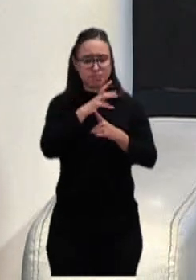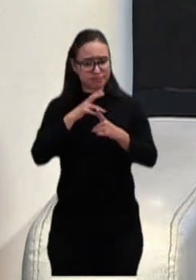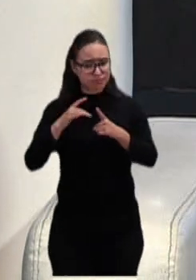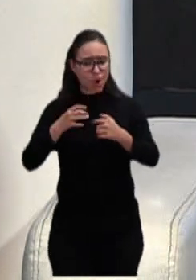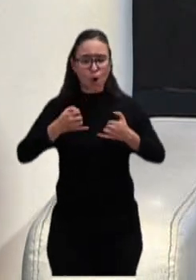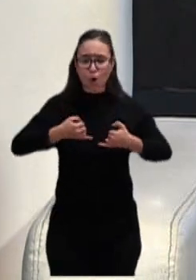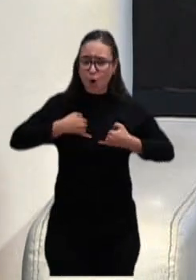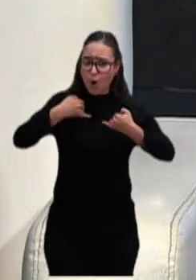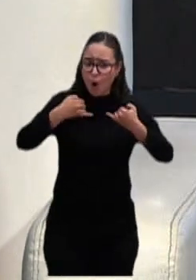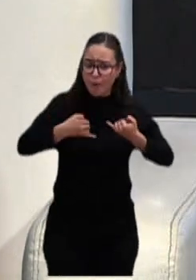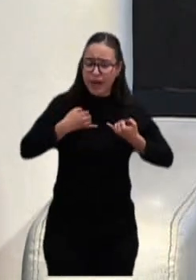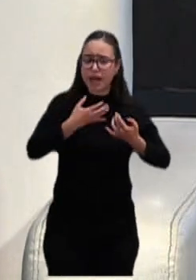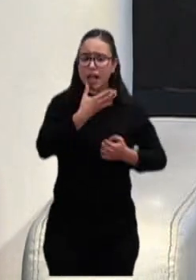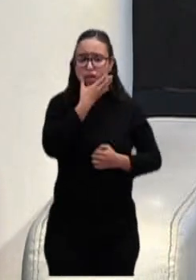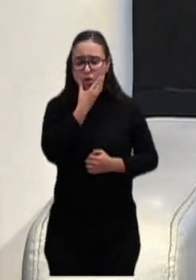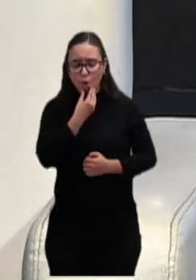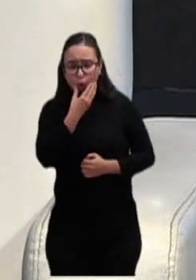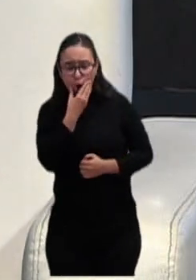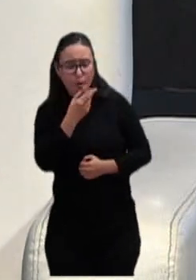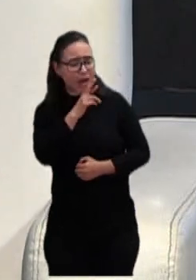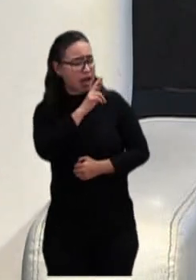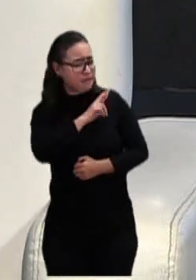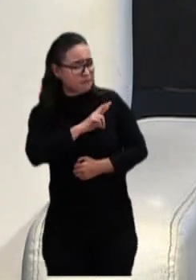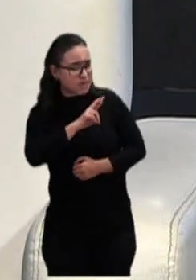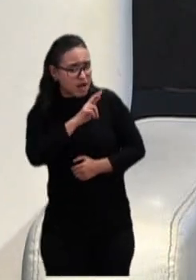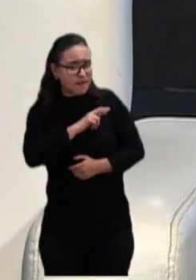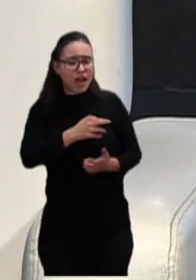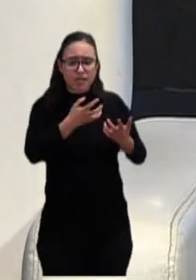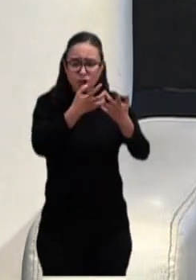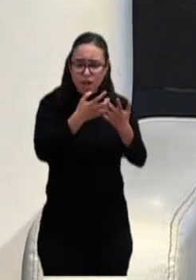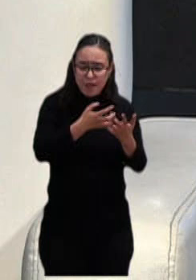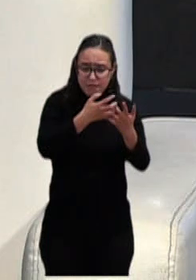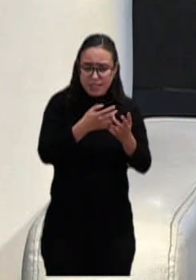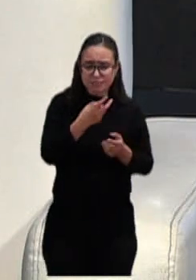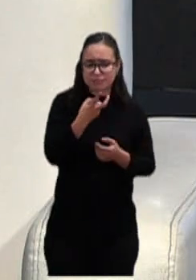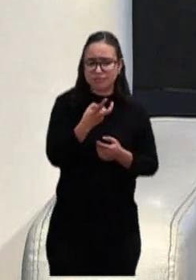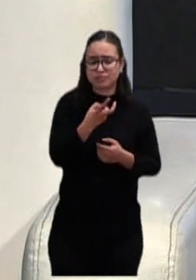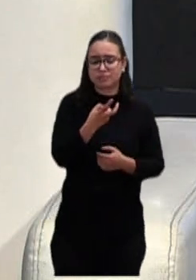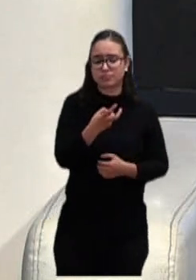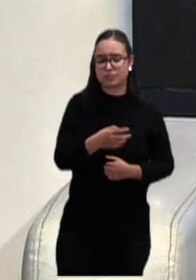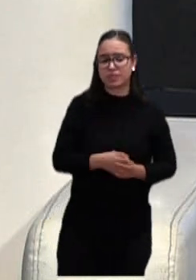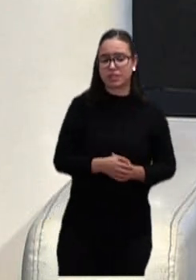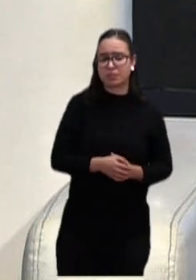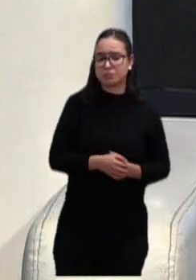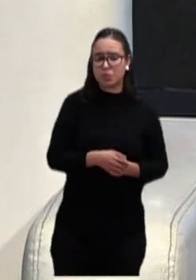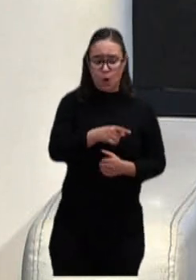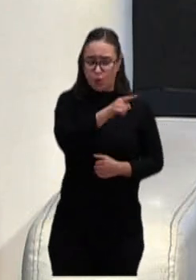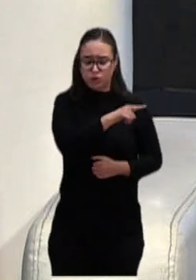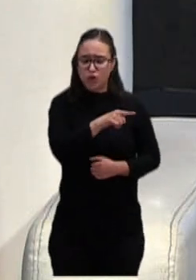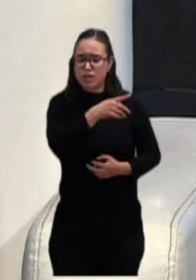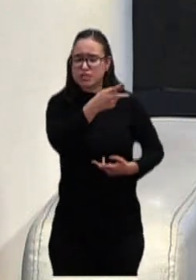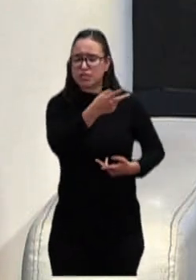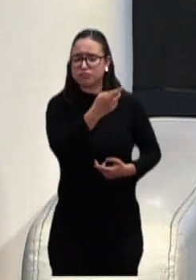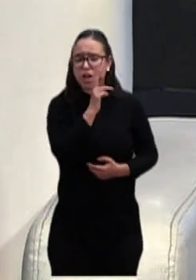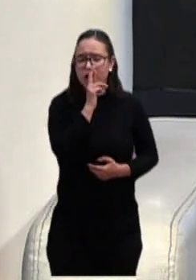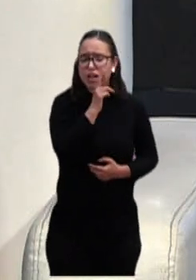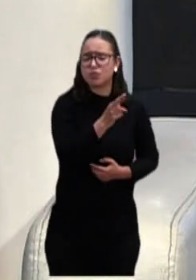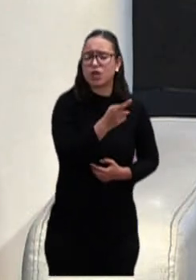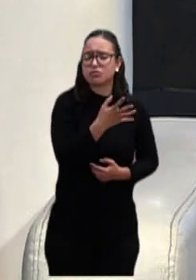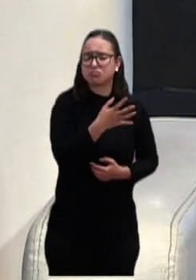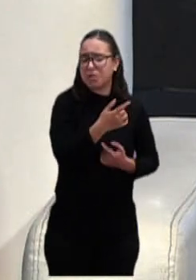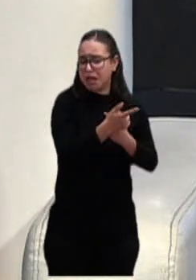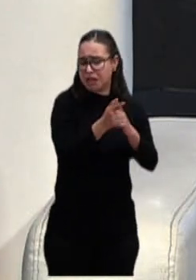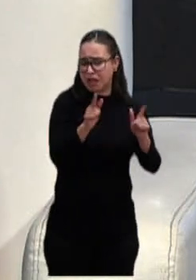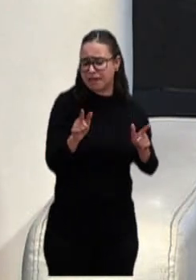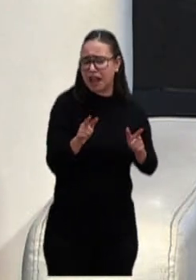hombres es de la entidad privada es de la administración pública quien guste pregunta responder que él le falta a